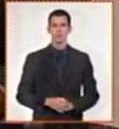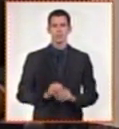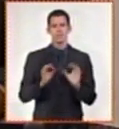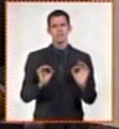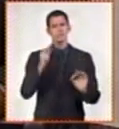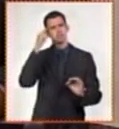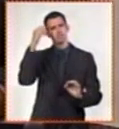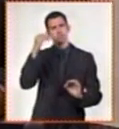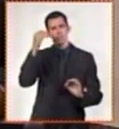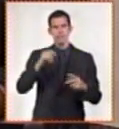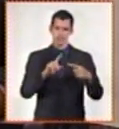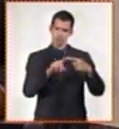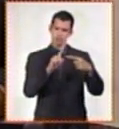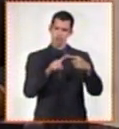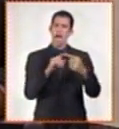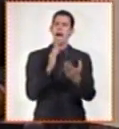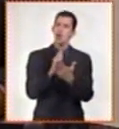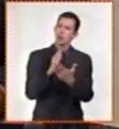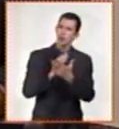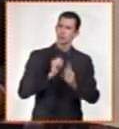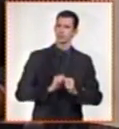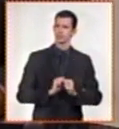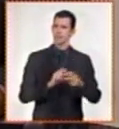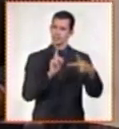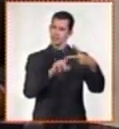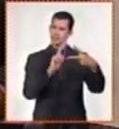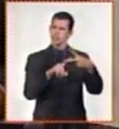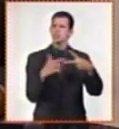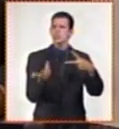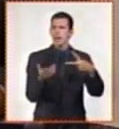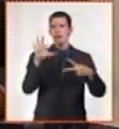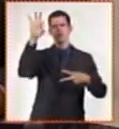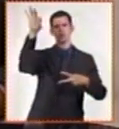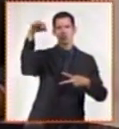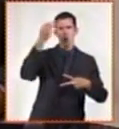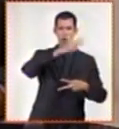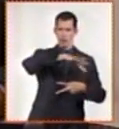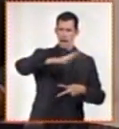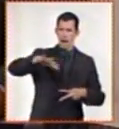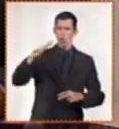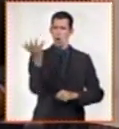la energía limpia. En cuanto a la educación, desde